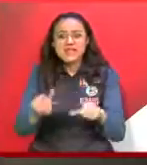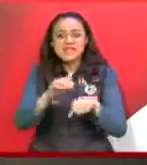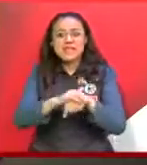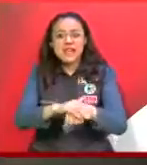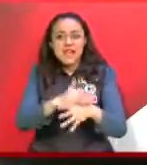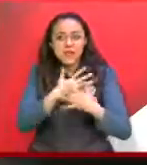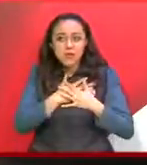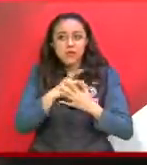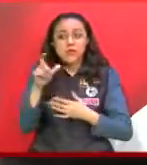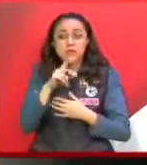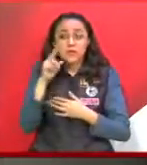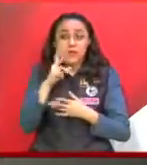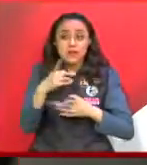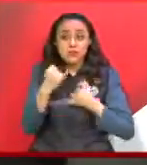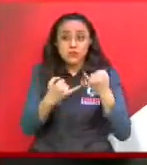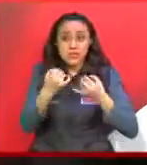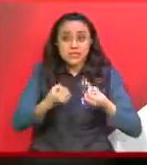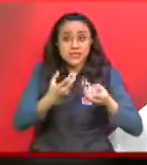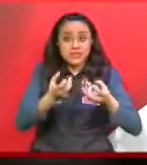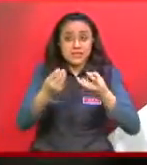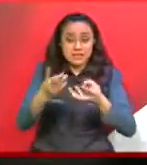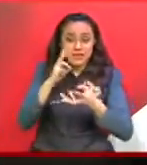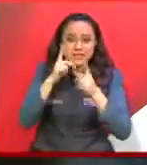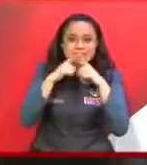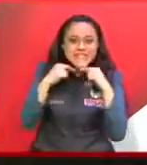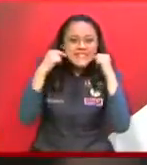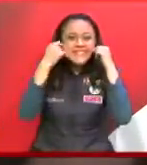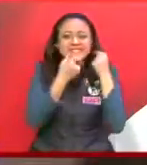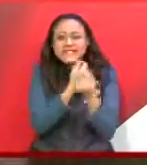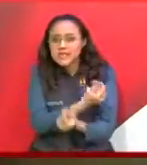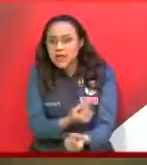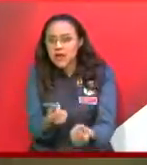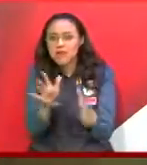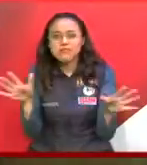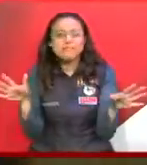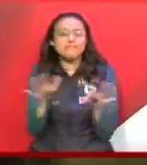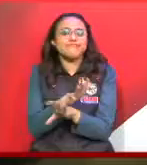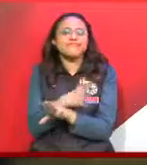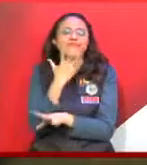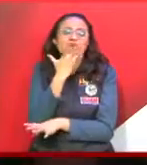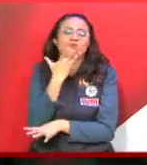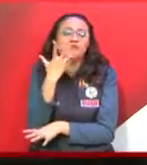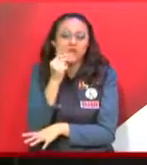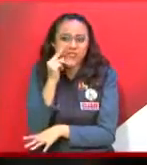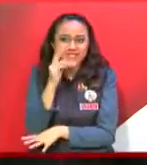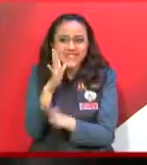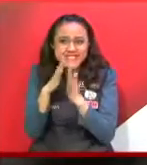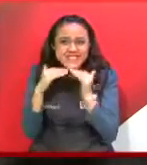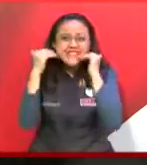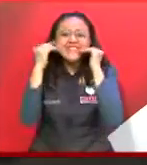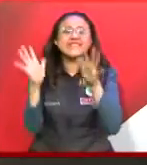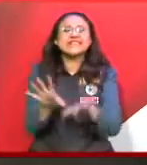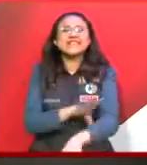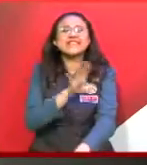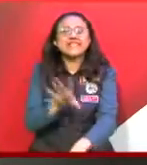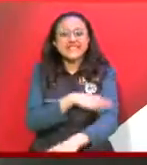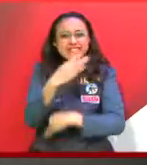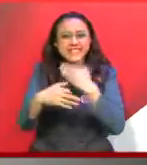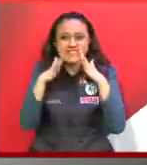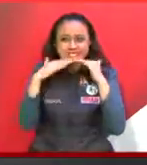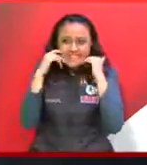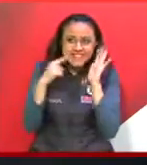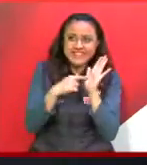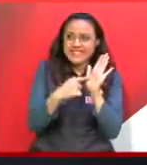aumentó con el turno de la entrega de los juguetes. La cara de los pequeños cambió y se reflejaba el entusiasmo por cada una de las sonrisas que